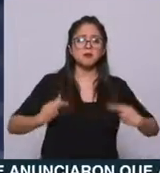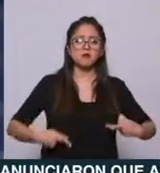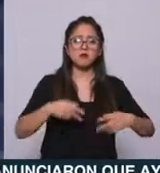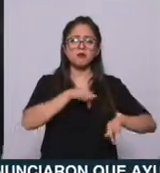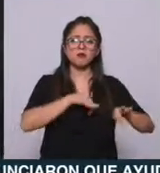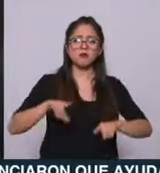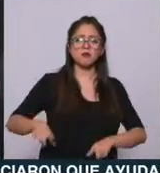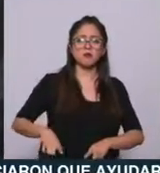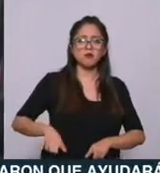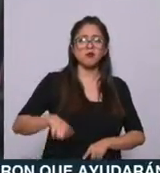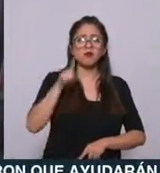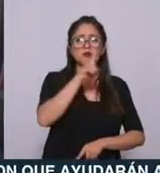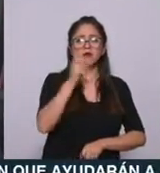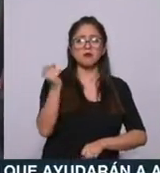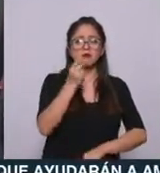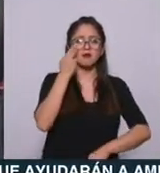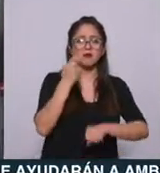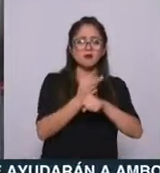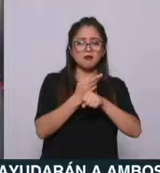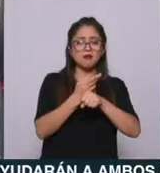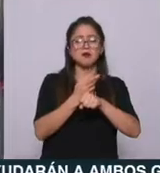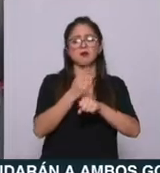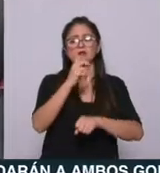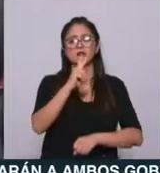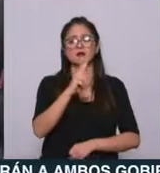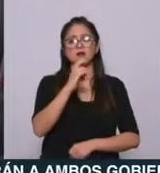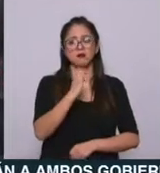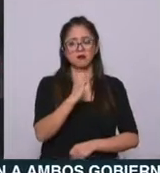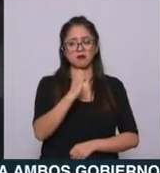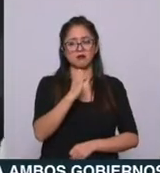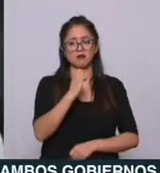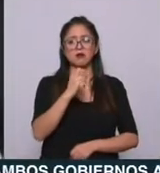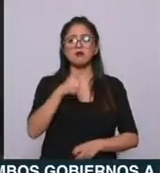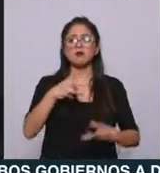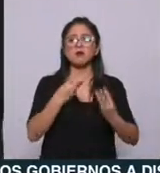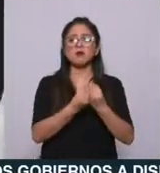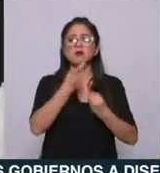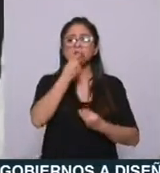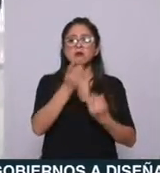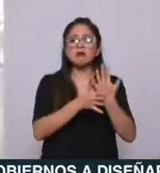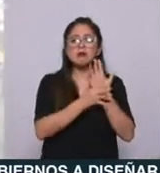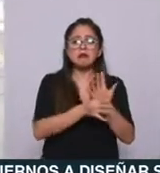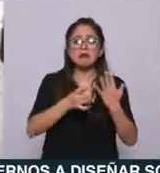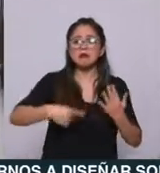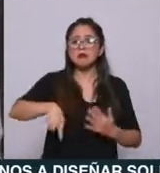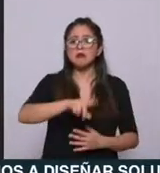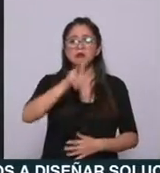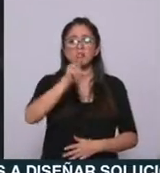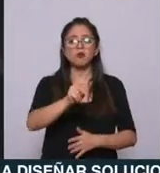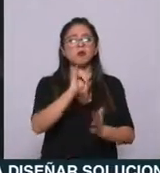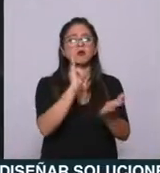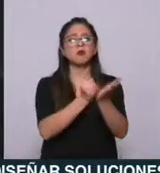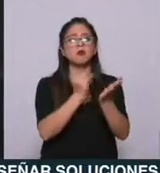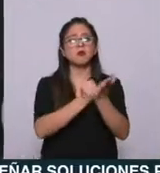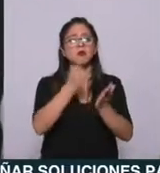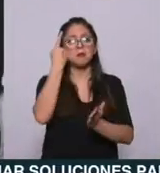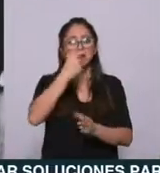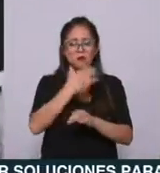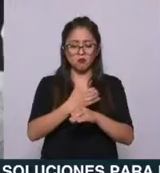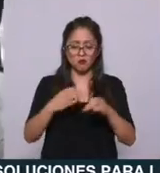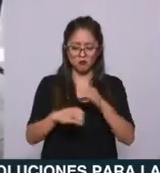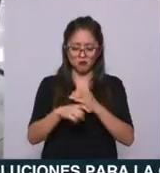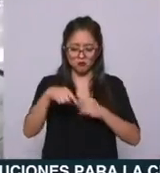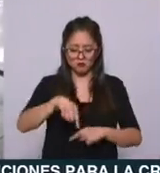el canciller Marcelo Ebrard Casaubon informó que no se ha logrado un acuerdo que evite la imposición de aranceles a las importaciones de productos